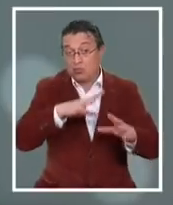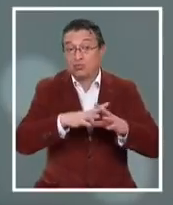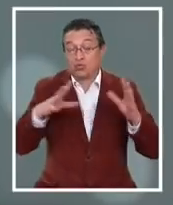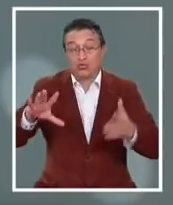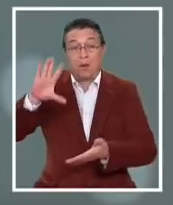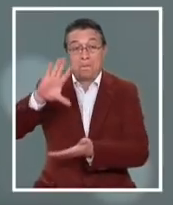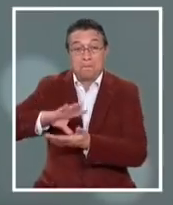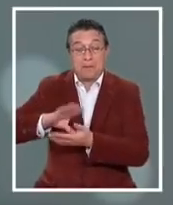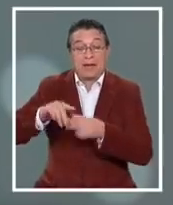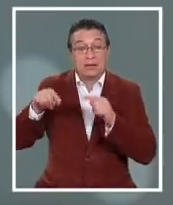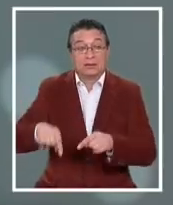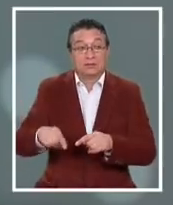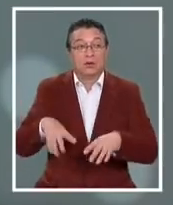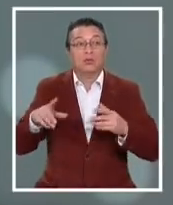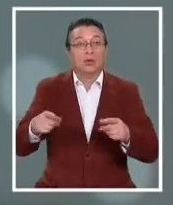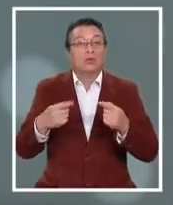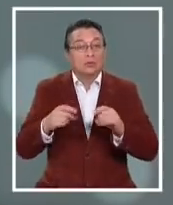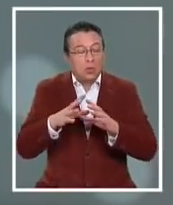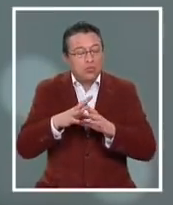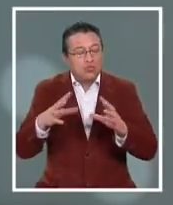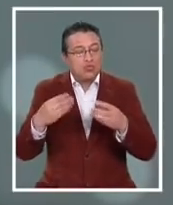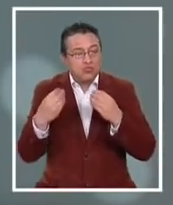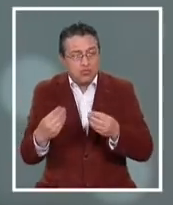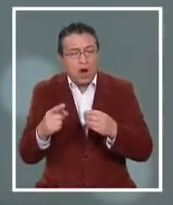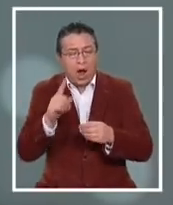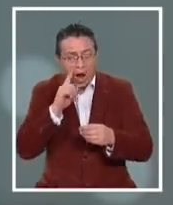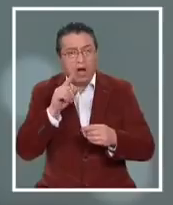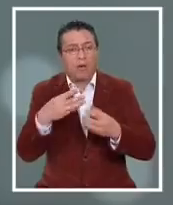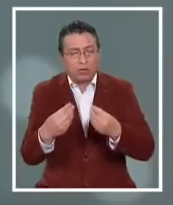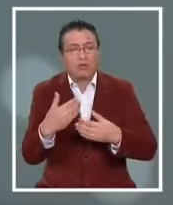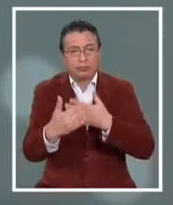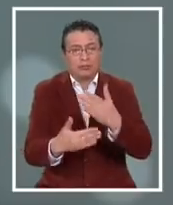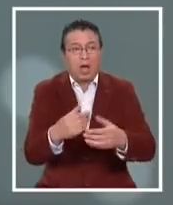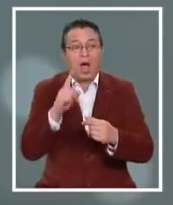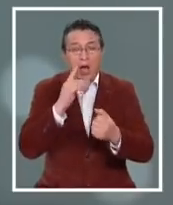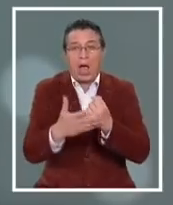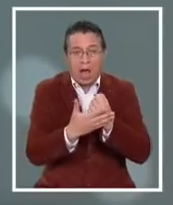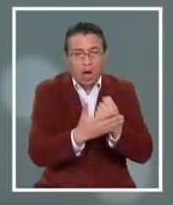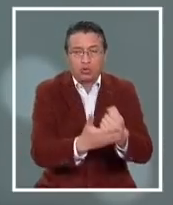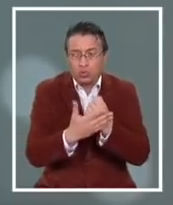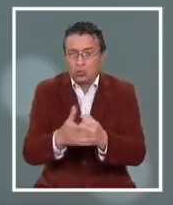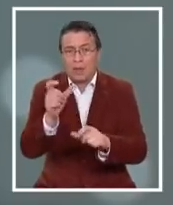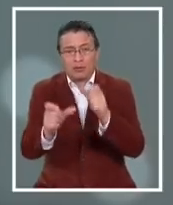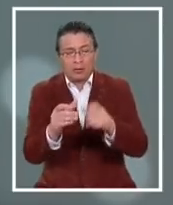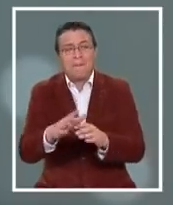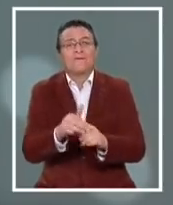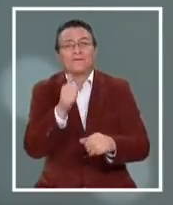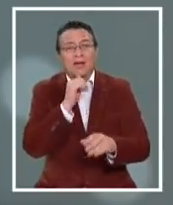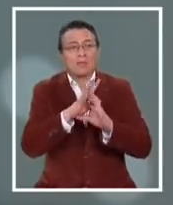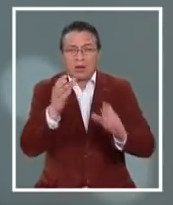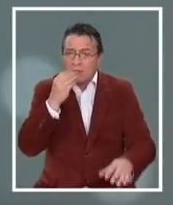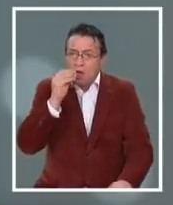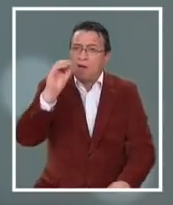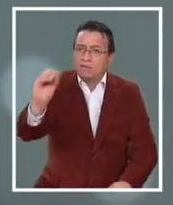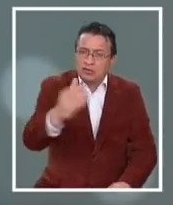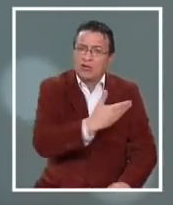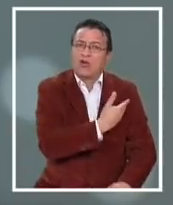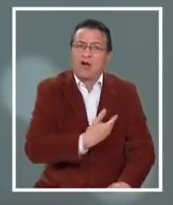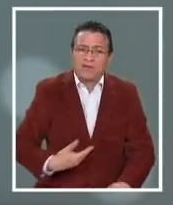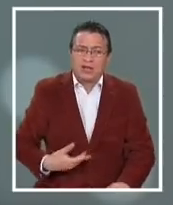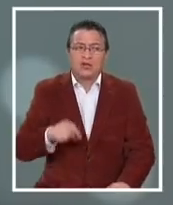país, hemos hecho algunas cosas buenas y hay que sostenerlas. Y para eso hay que ayudar más a la gente. Entonces yo, es un llamado al gobierno